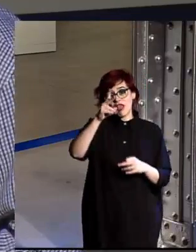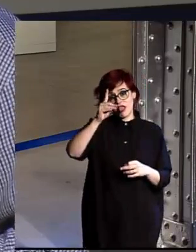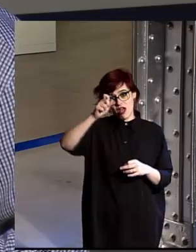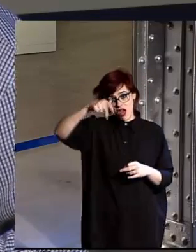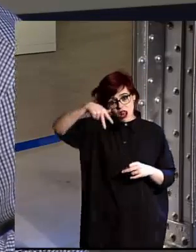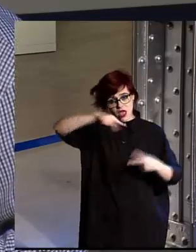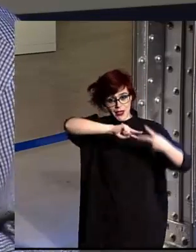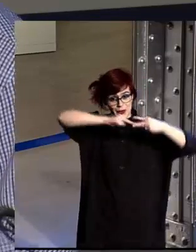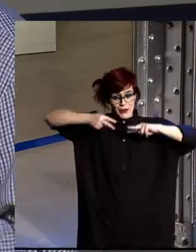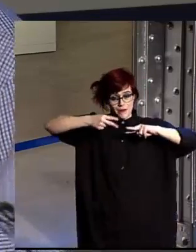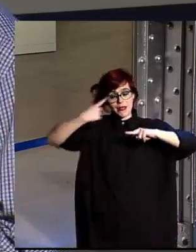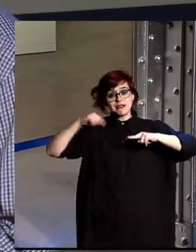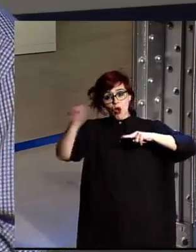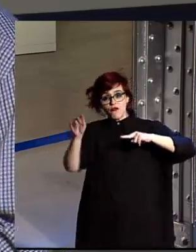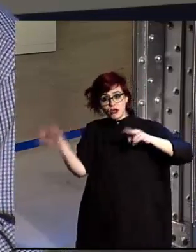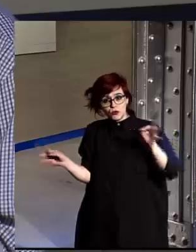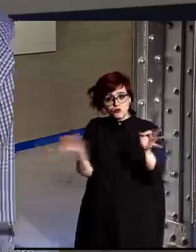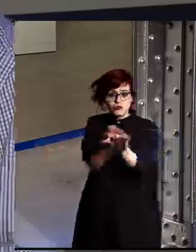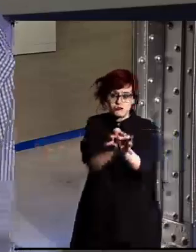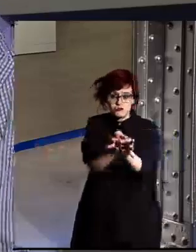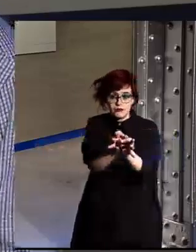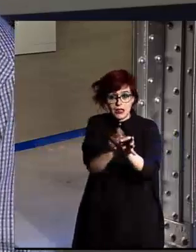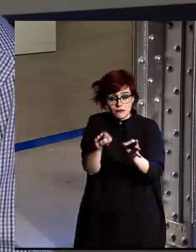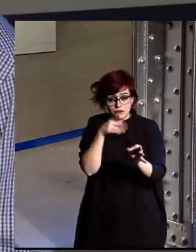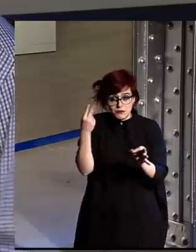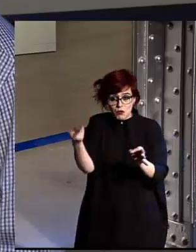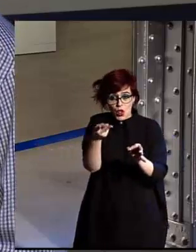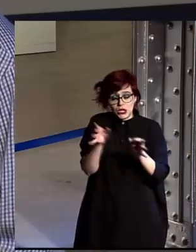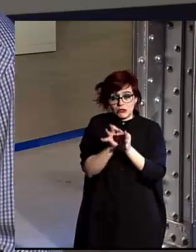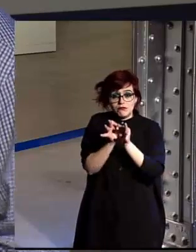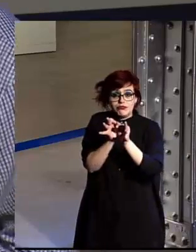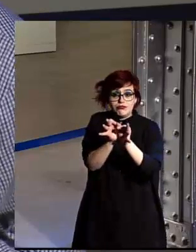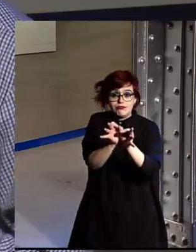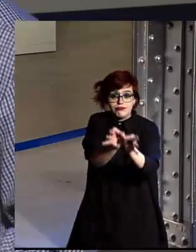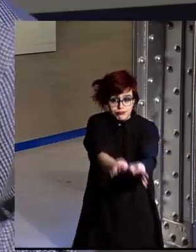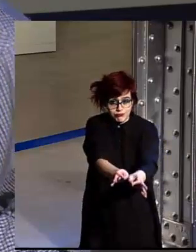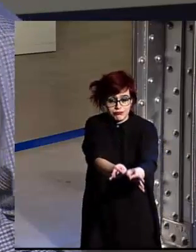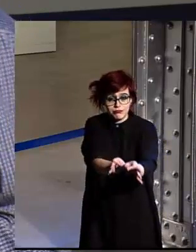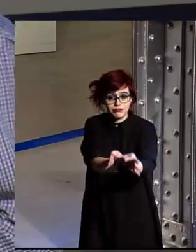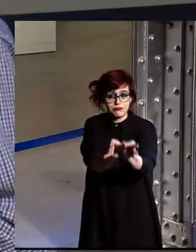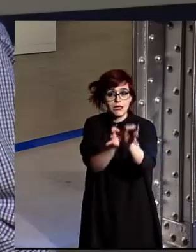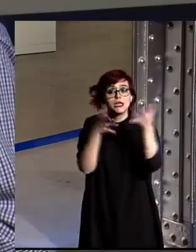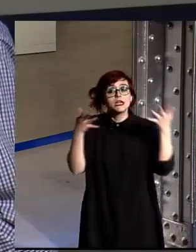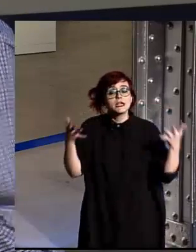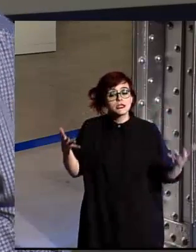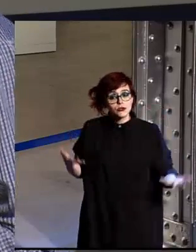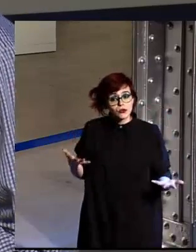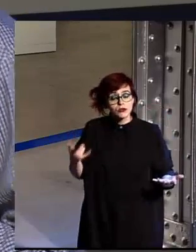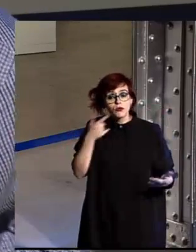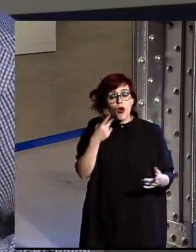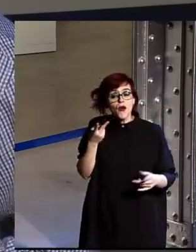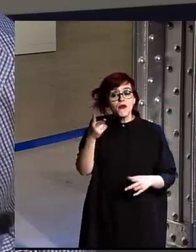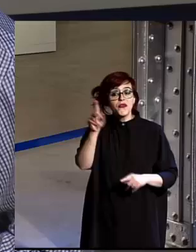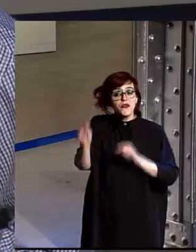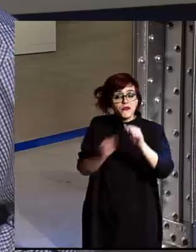DNA, aparecen los virus de DNA y desde entonces nos siguen acompañando. Es decir, yo creo que una aparición de